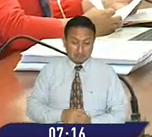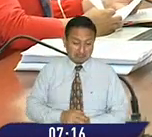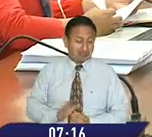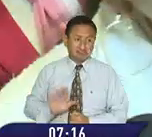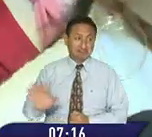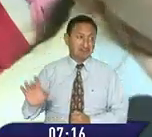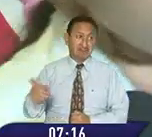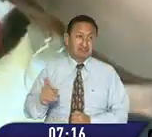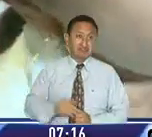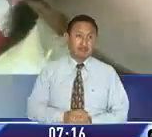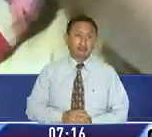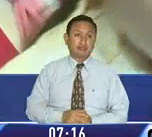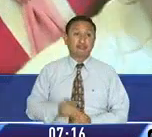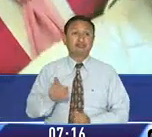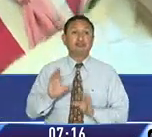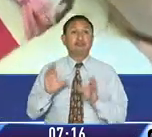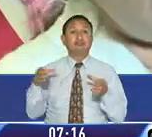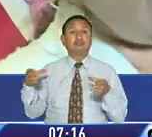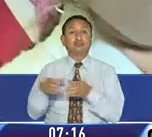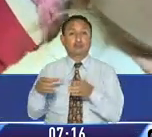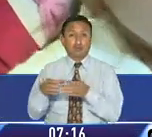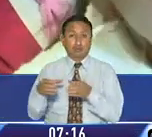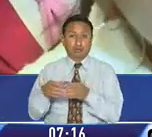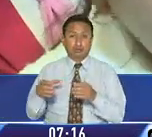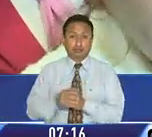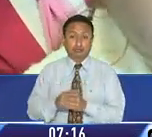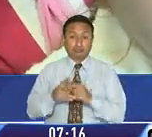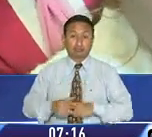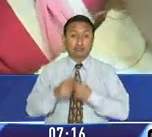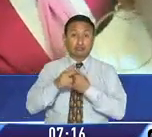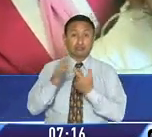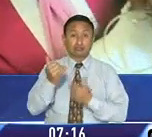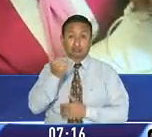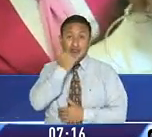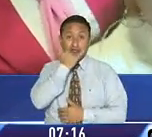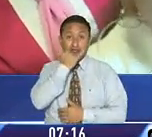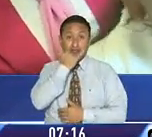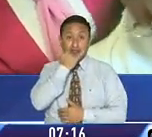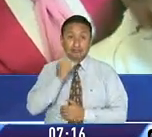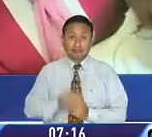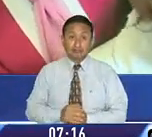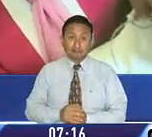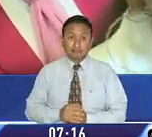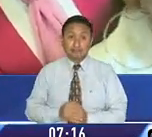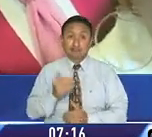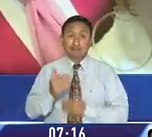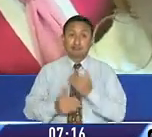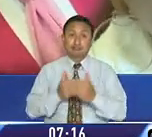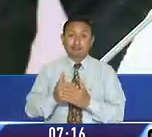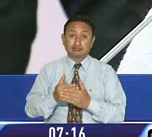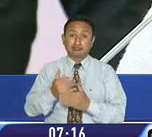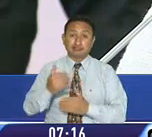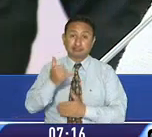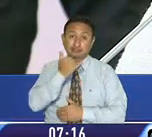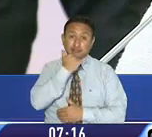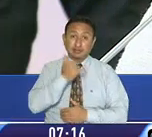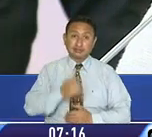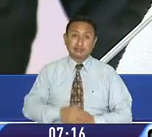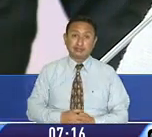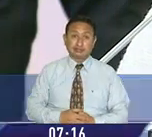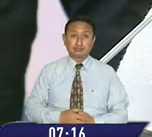Yori. Es una comisión que comenzó mal y de verdad va a terminar mal.